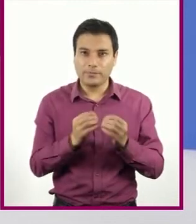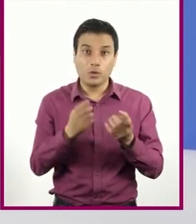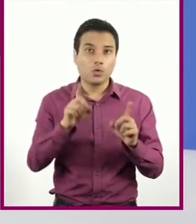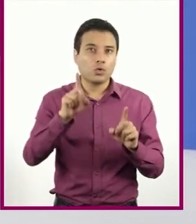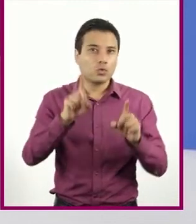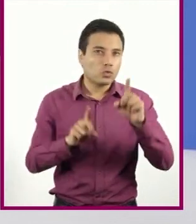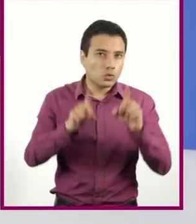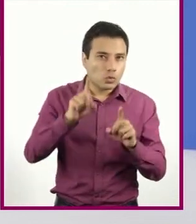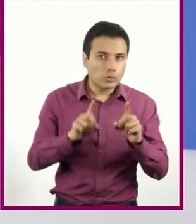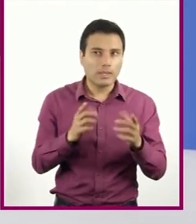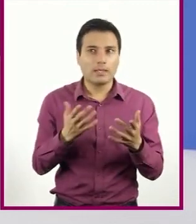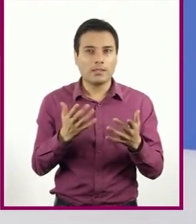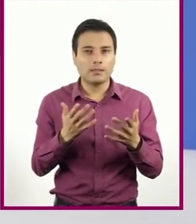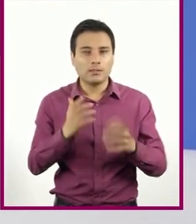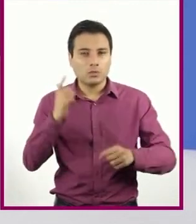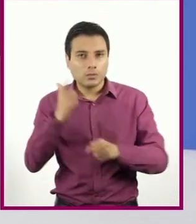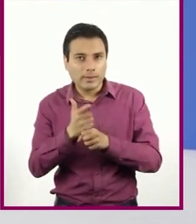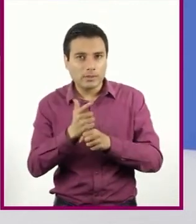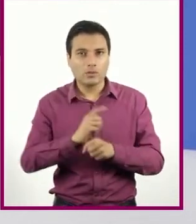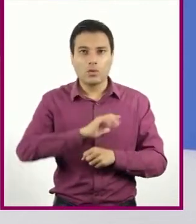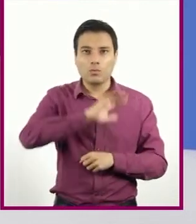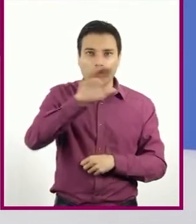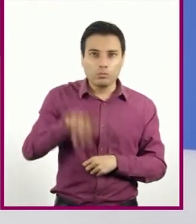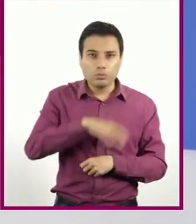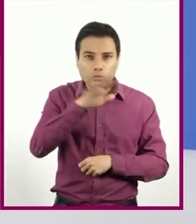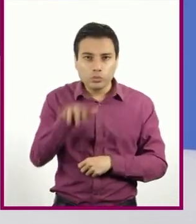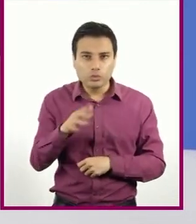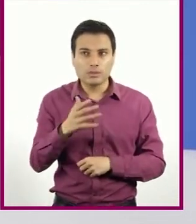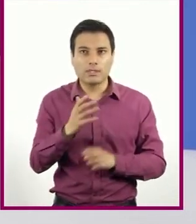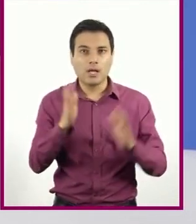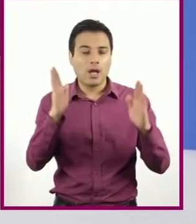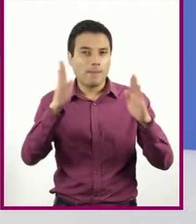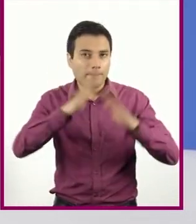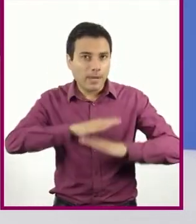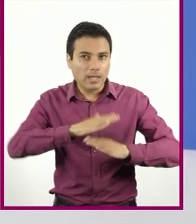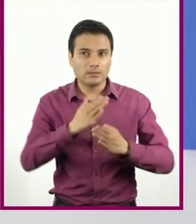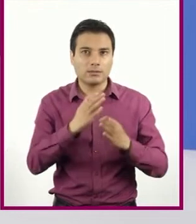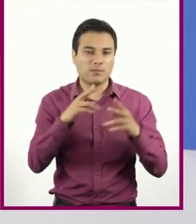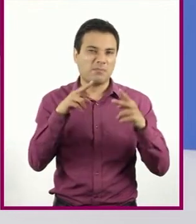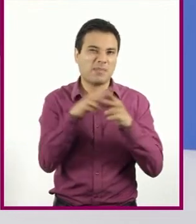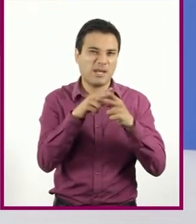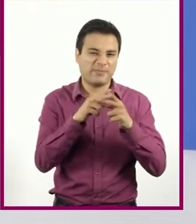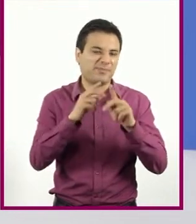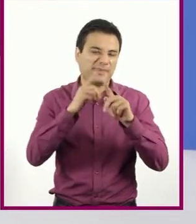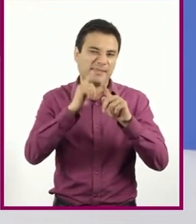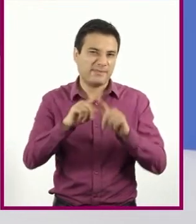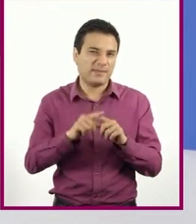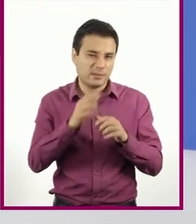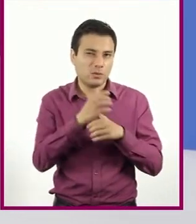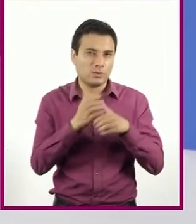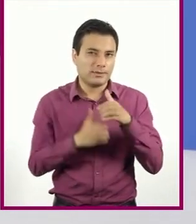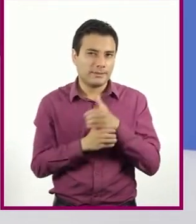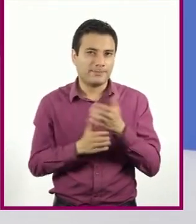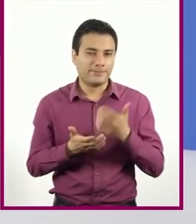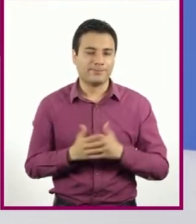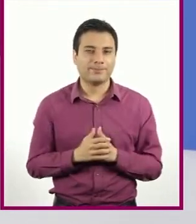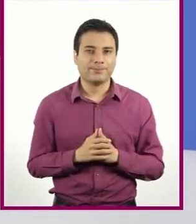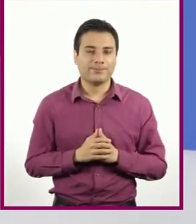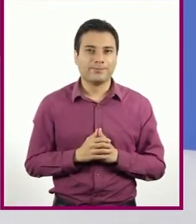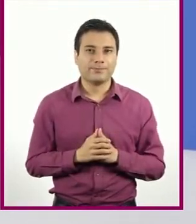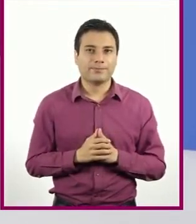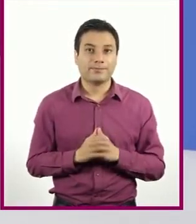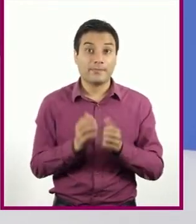el descubrimiento, la búsqueda, la reconciliación o la pelea, entre otras.